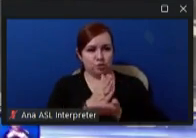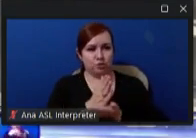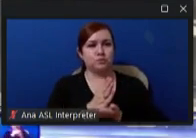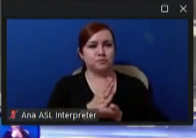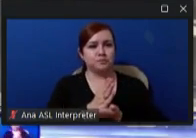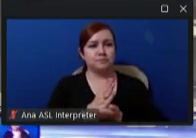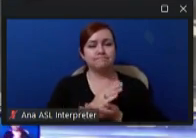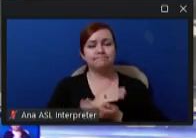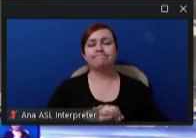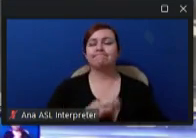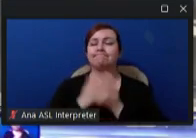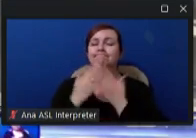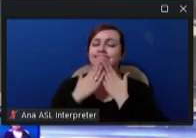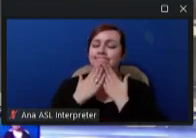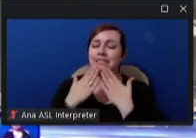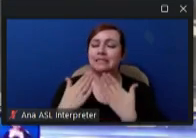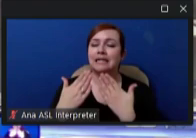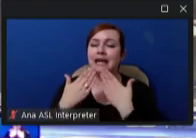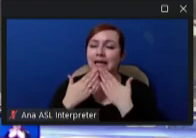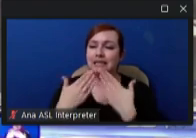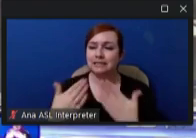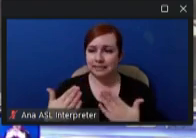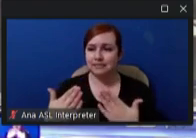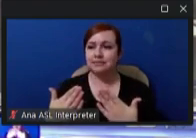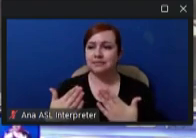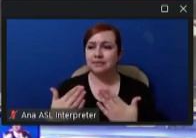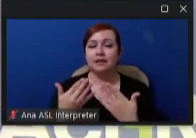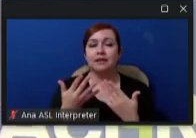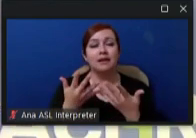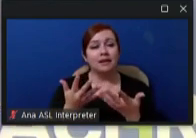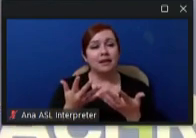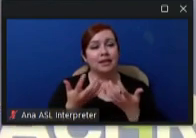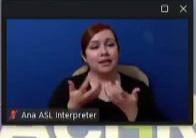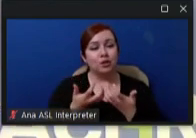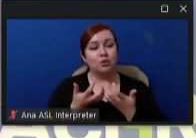Muchísimas gracias. Quiero expresar nuestra